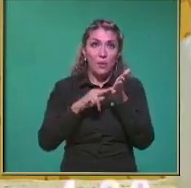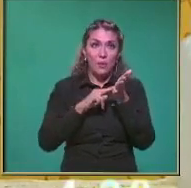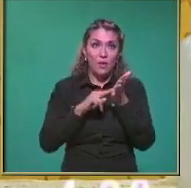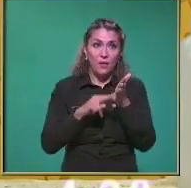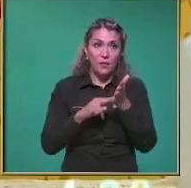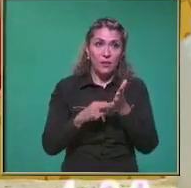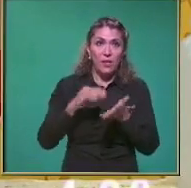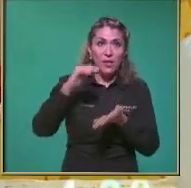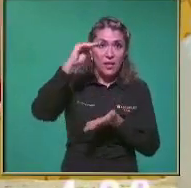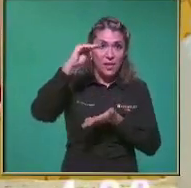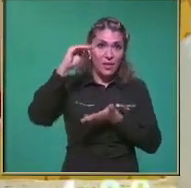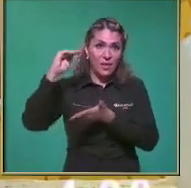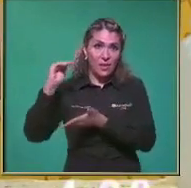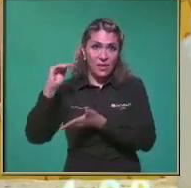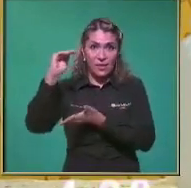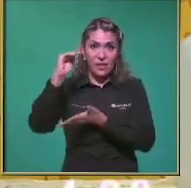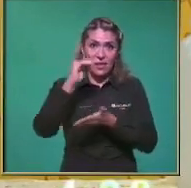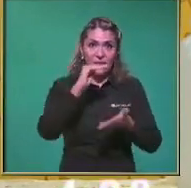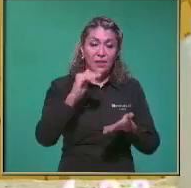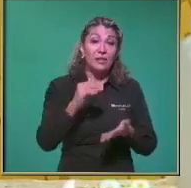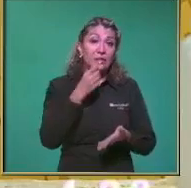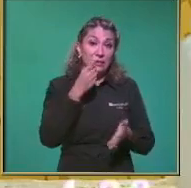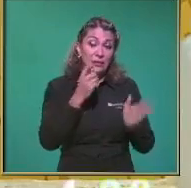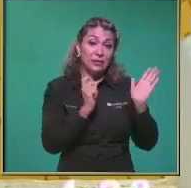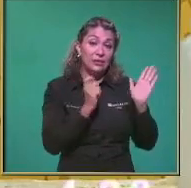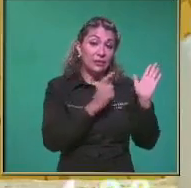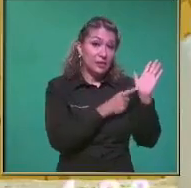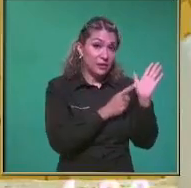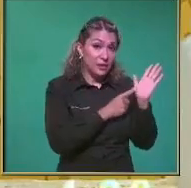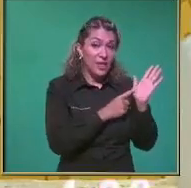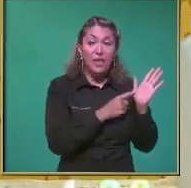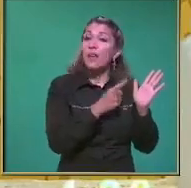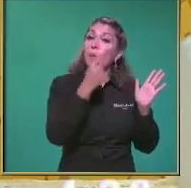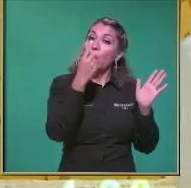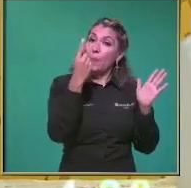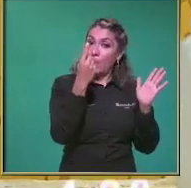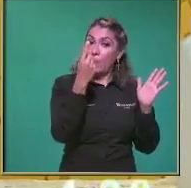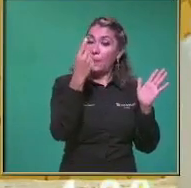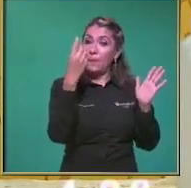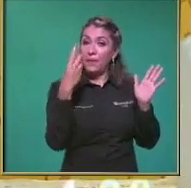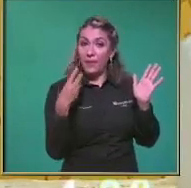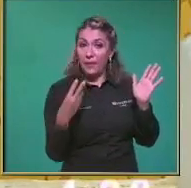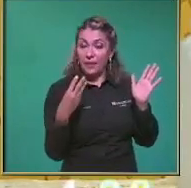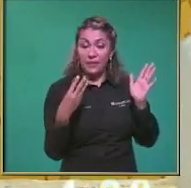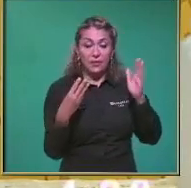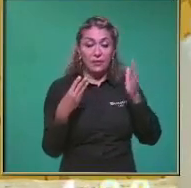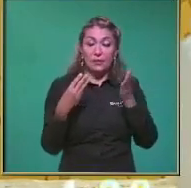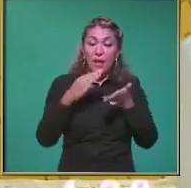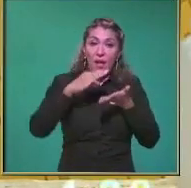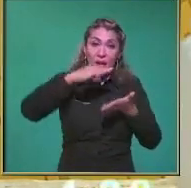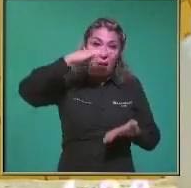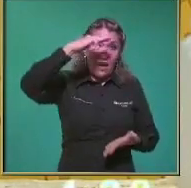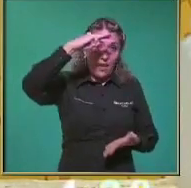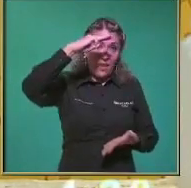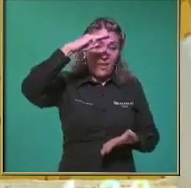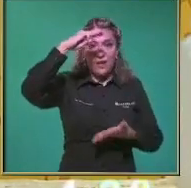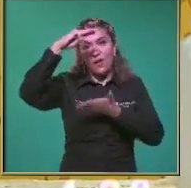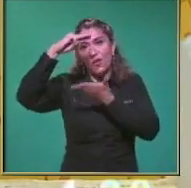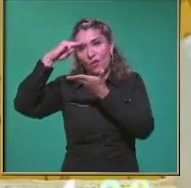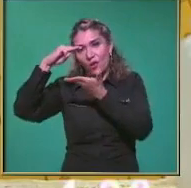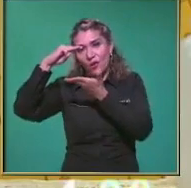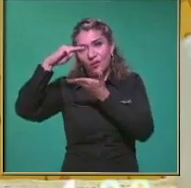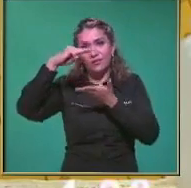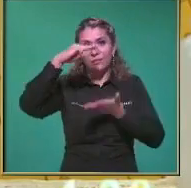más largo. Eso quiere decir que mi tercio es más grande que el cuarto. Un